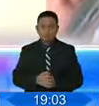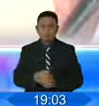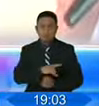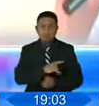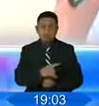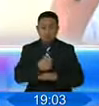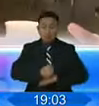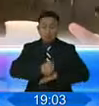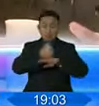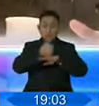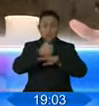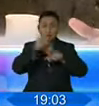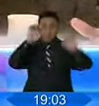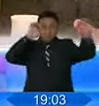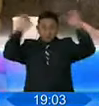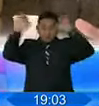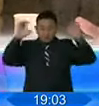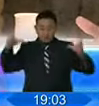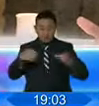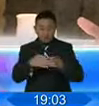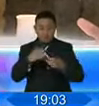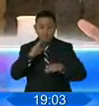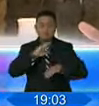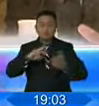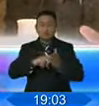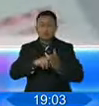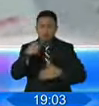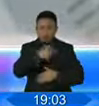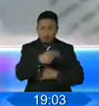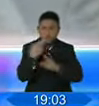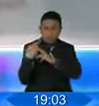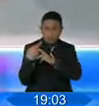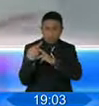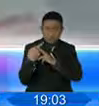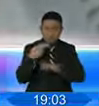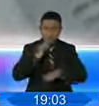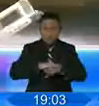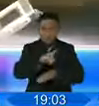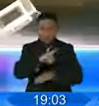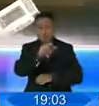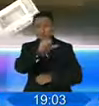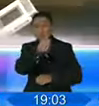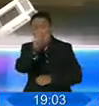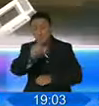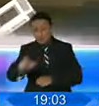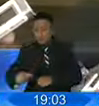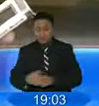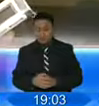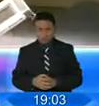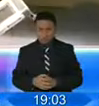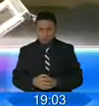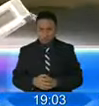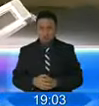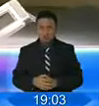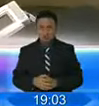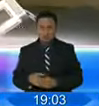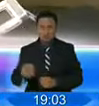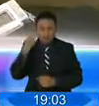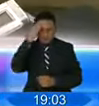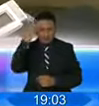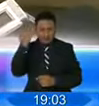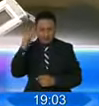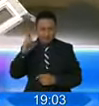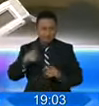de los sectores estratégicos no le hace responsable de los delitos cometidos por terceros. Y sobre aquellos